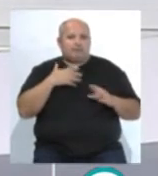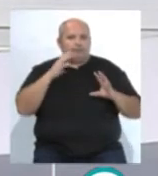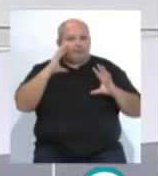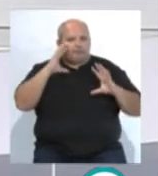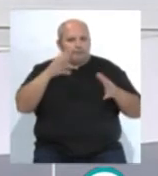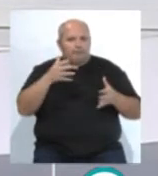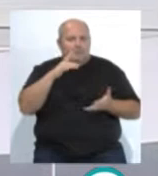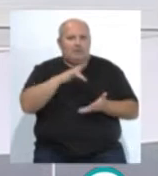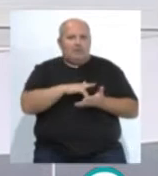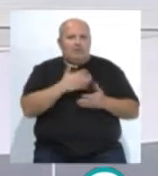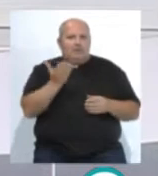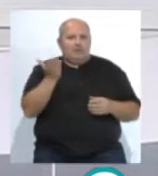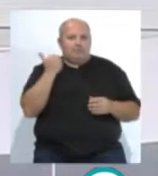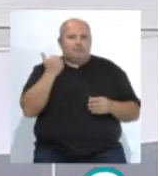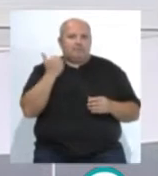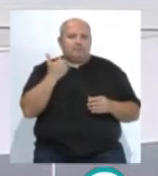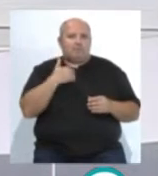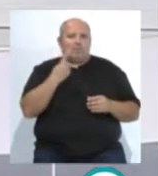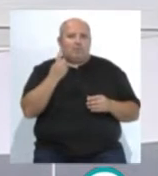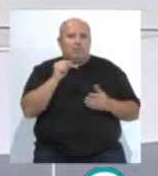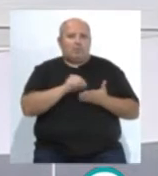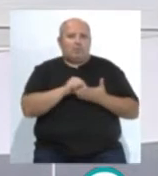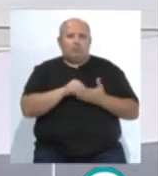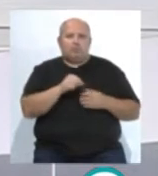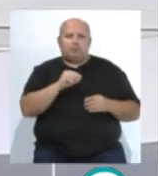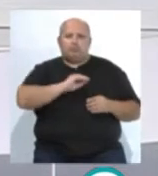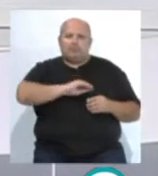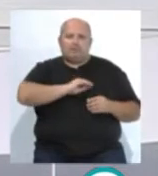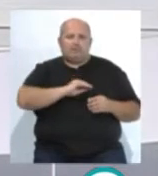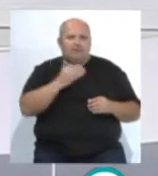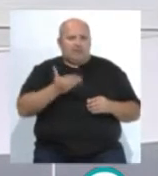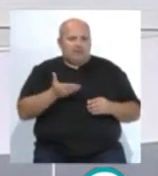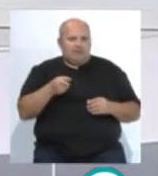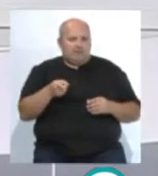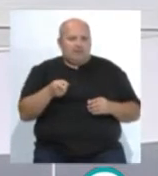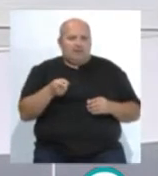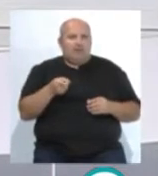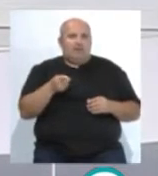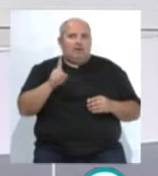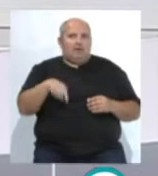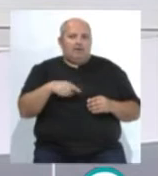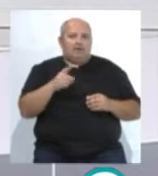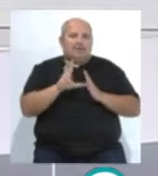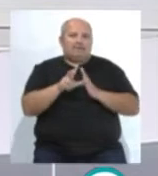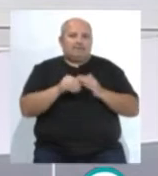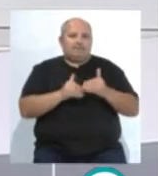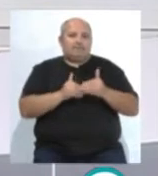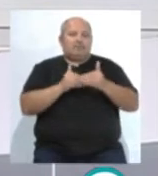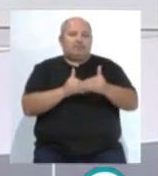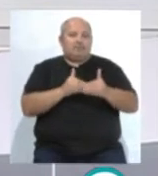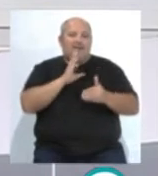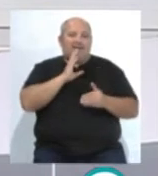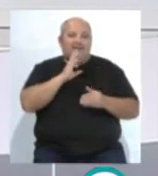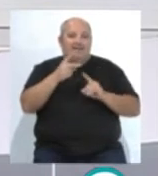revancha en el día de ayer, sacando un punto muy, muy importante, pero además retrasando el